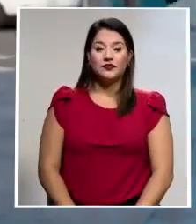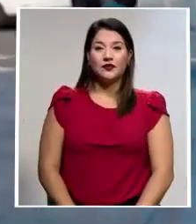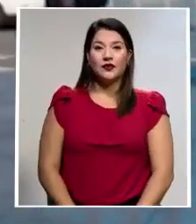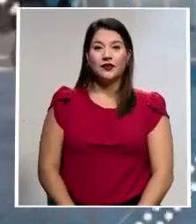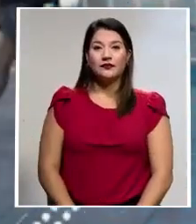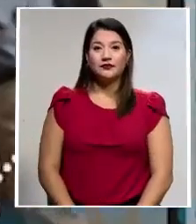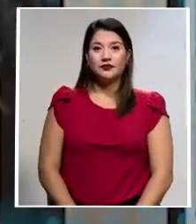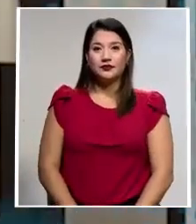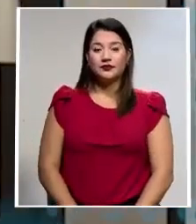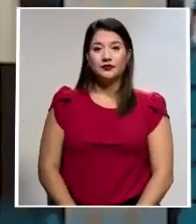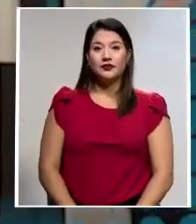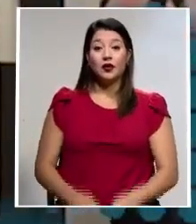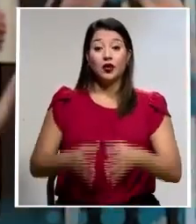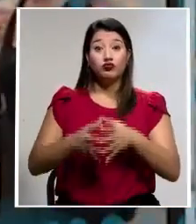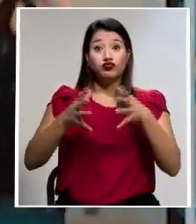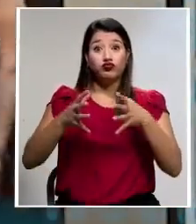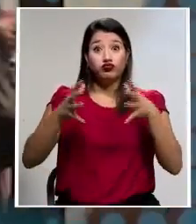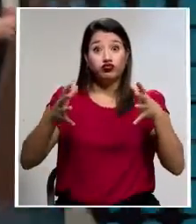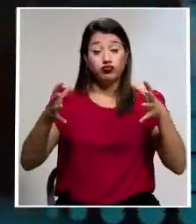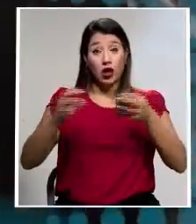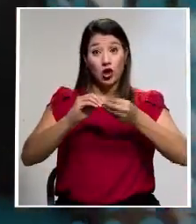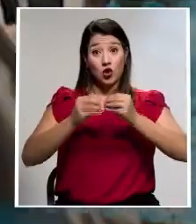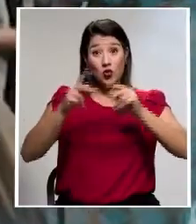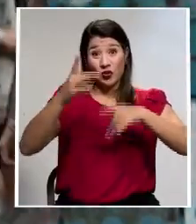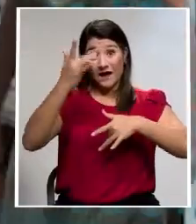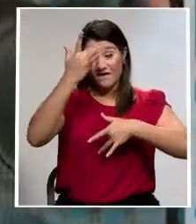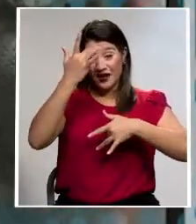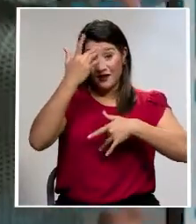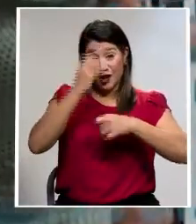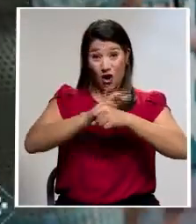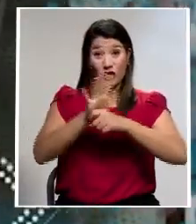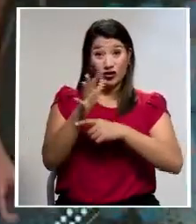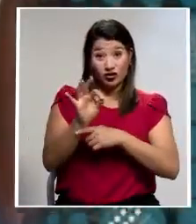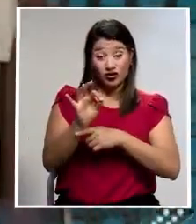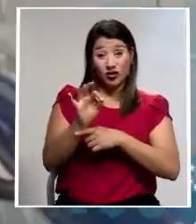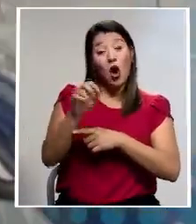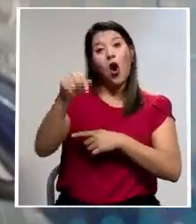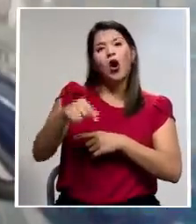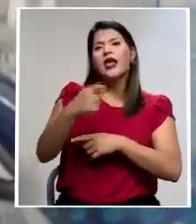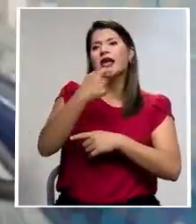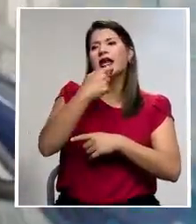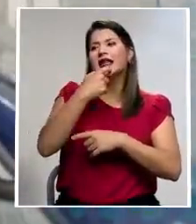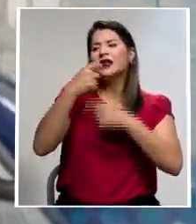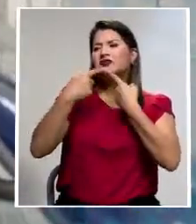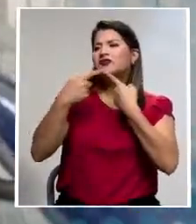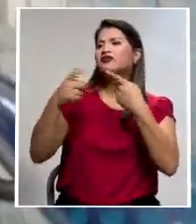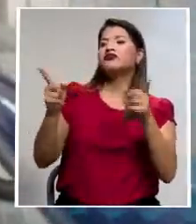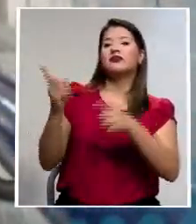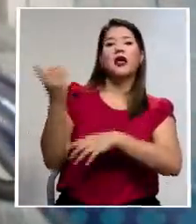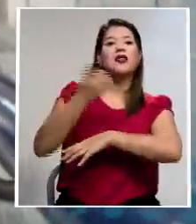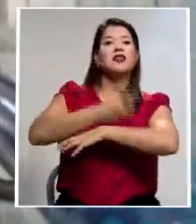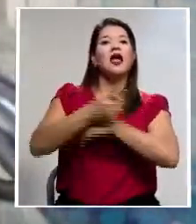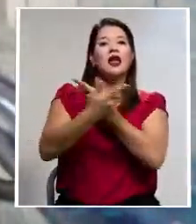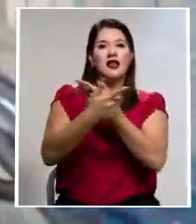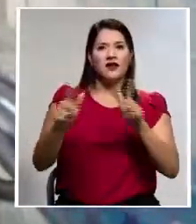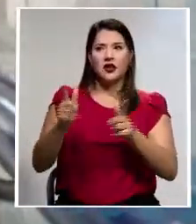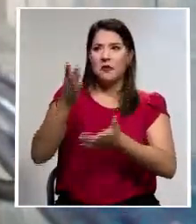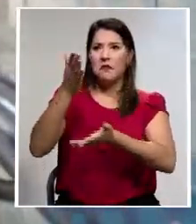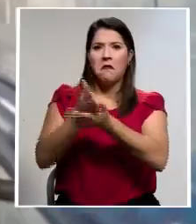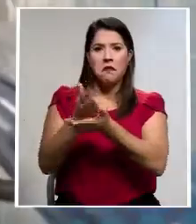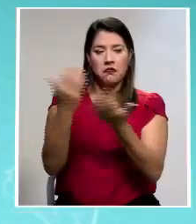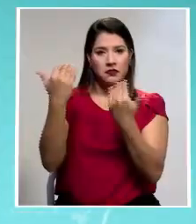Pese al aumento de contagios por la COVID-19, Inglaterra denominó este lunes el Día de la Libertad y se levantaron todo tipo de